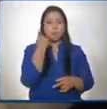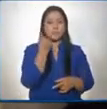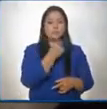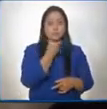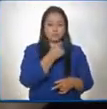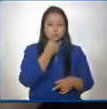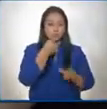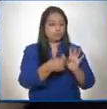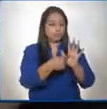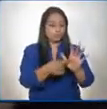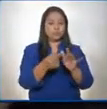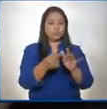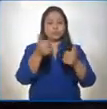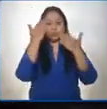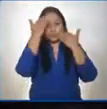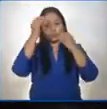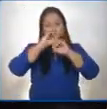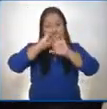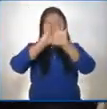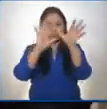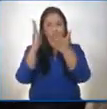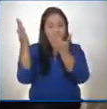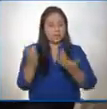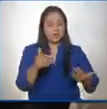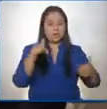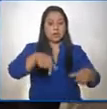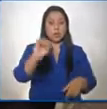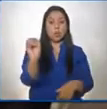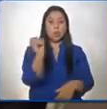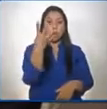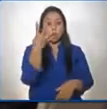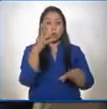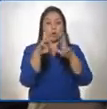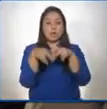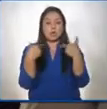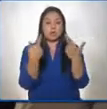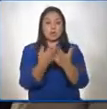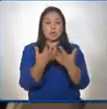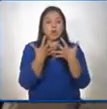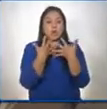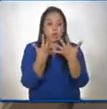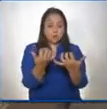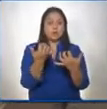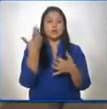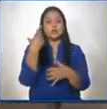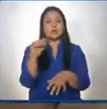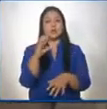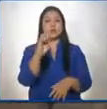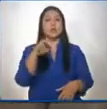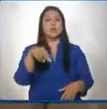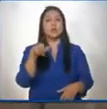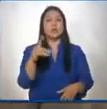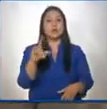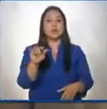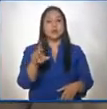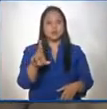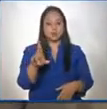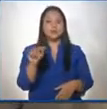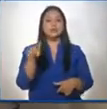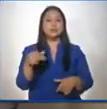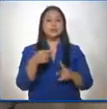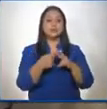días. Sean bienvenidos a esta cuarta reunión ordinaria del CONADUR. Quiero